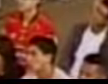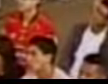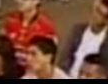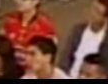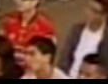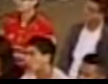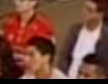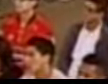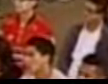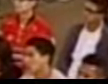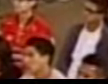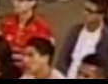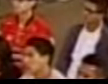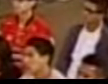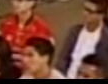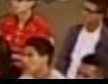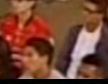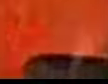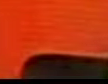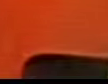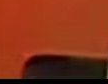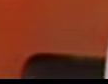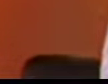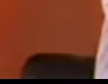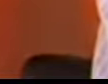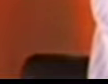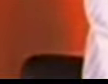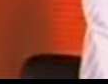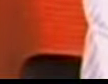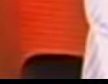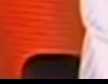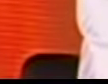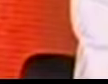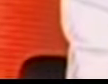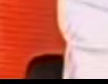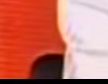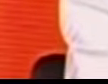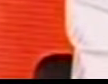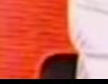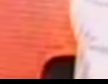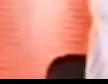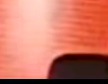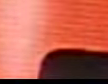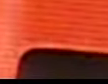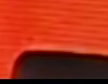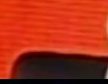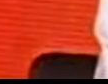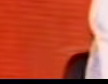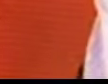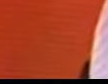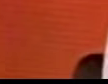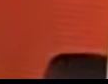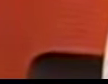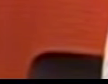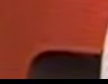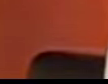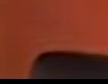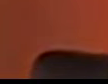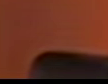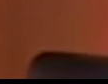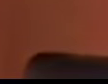archidona, pimikanchi, archidona, pimikanchi. Sí, ya vi. Ahí estoy yo. Ya es tardísimo, Mash.